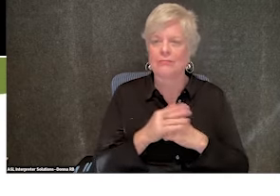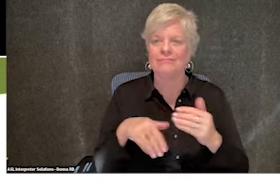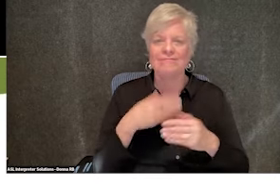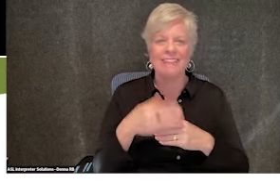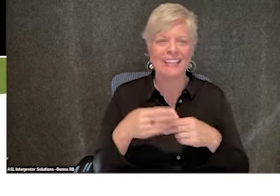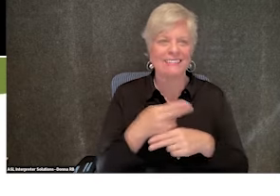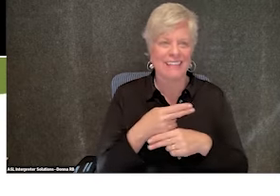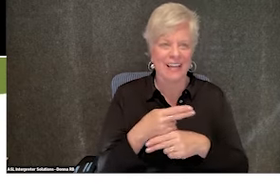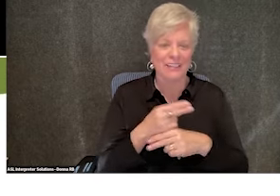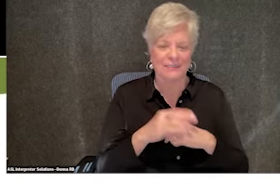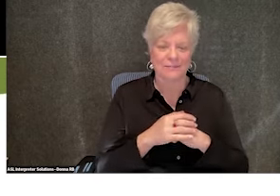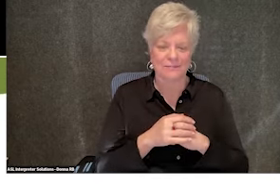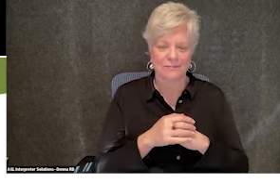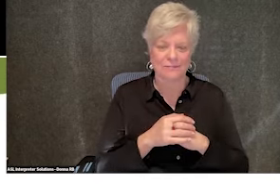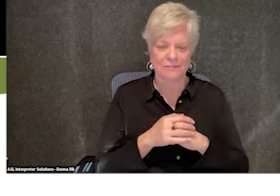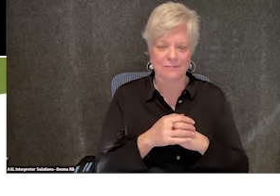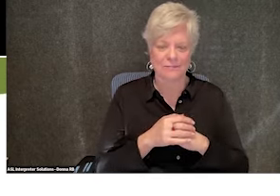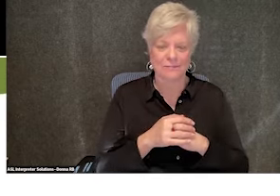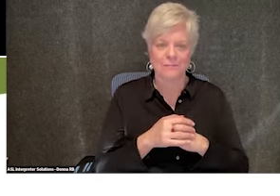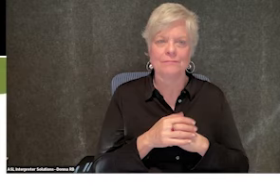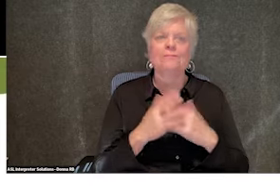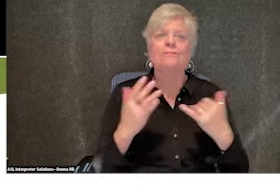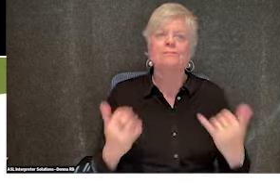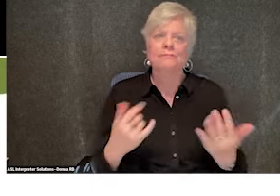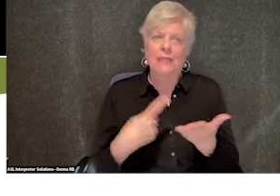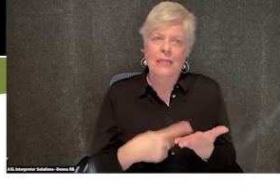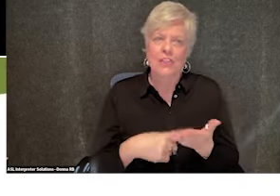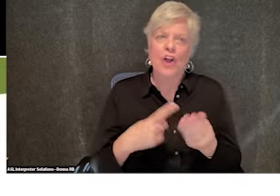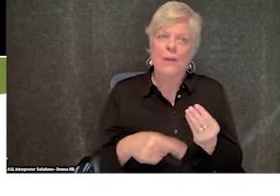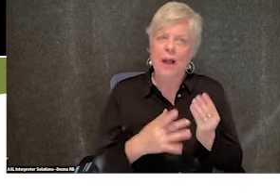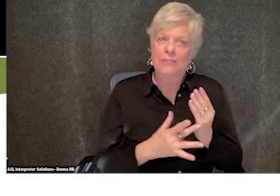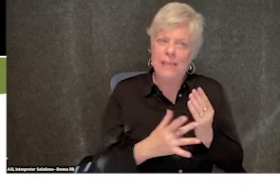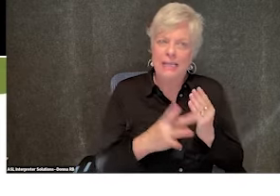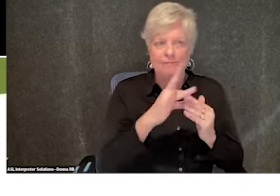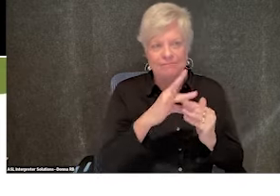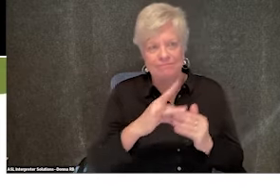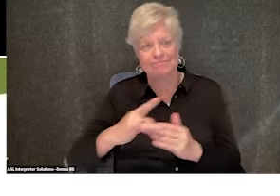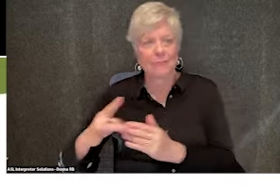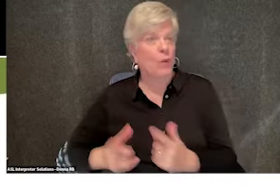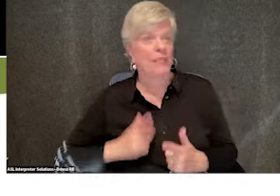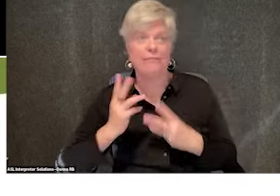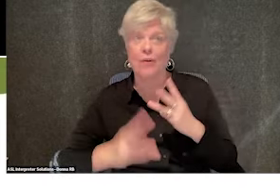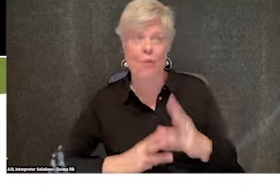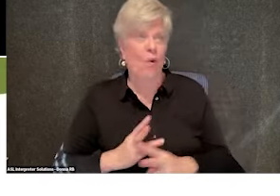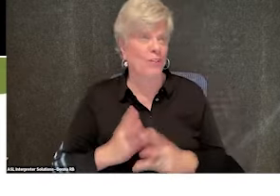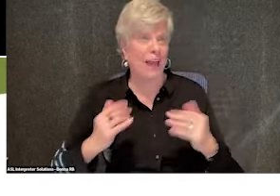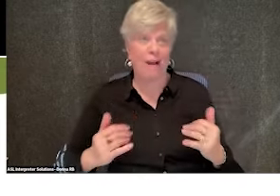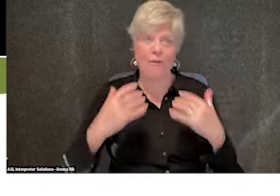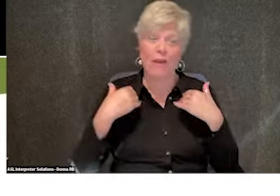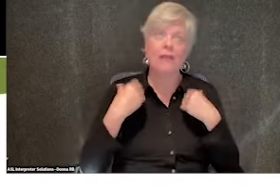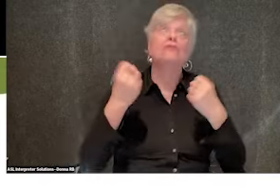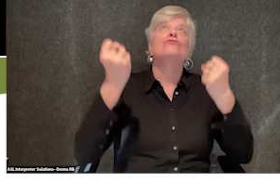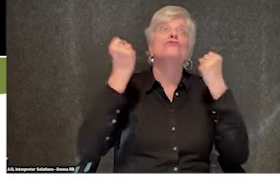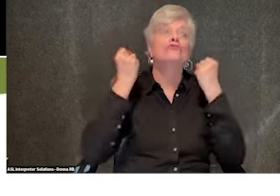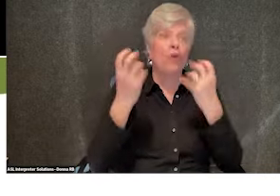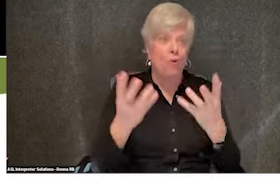tecnología. Algunas cosas ni sabemos utilizarlo todo. Tenemos celulares que uno puede